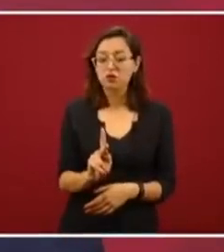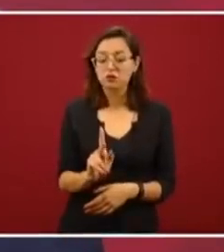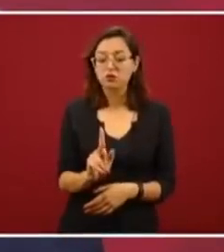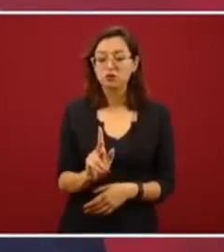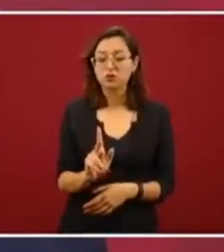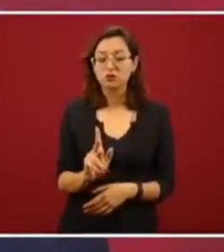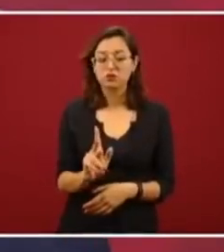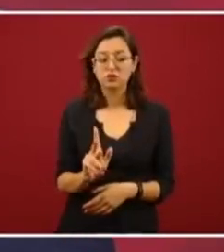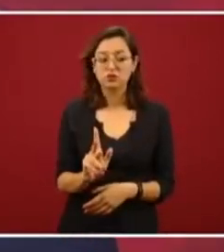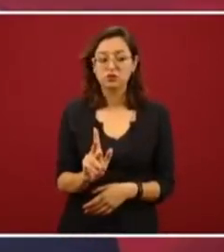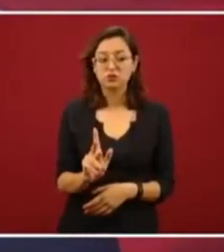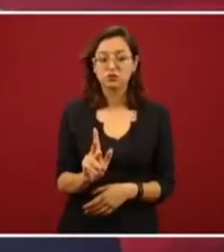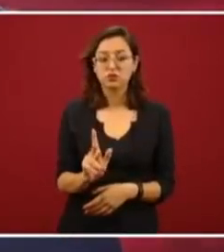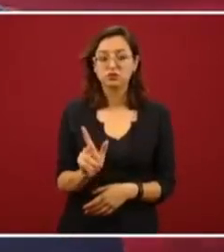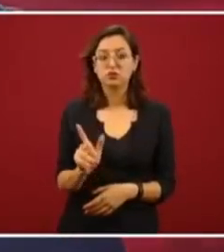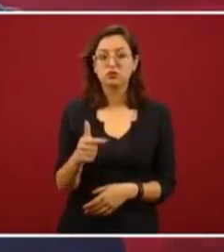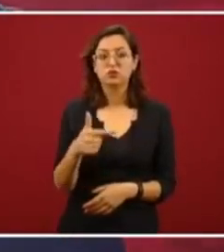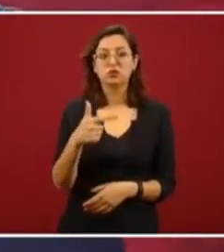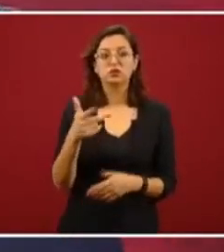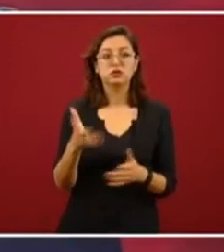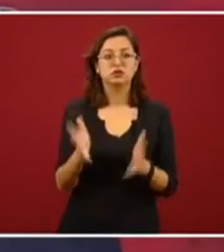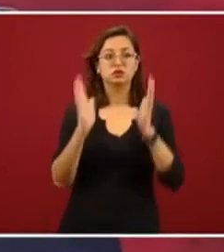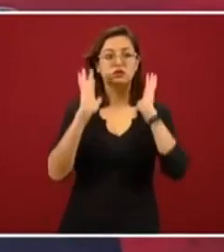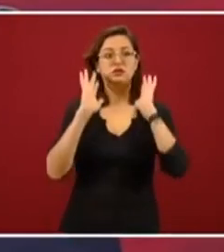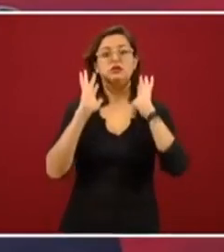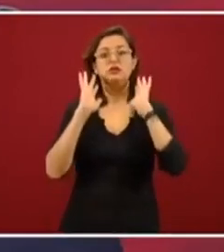estoy recibiendo